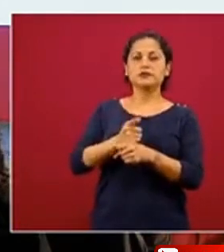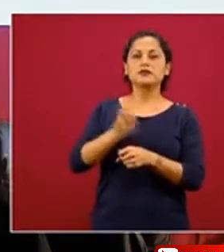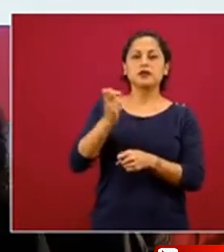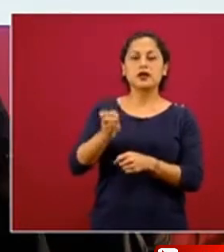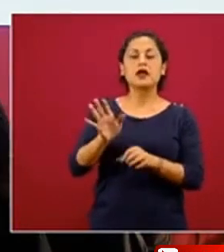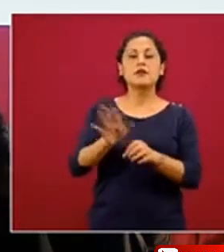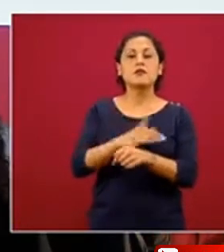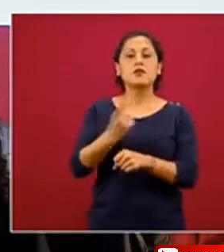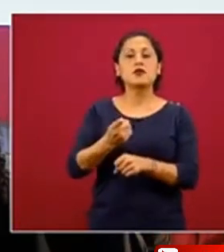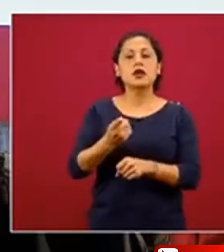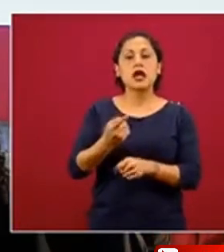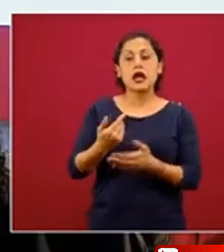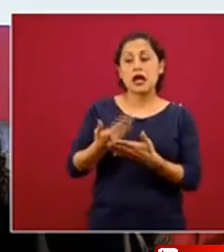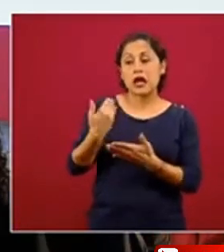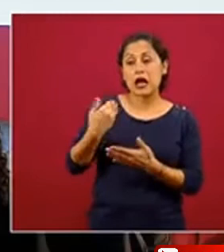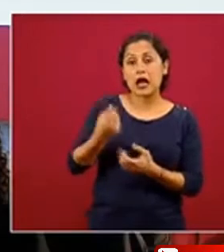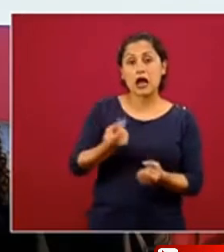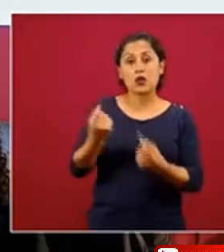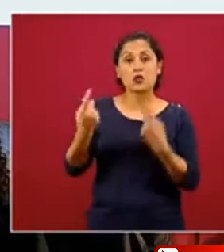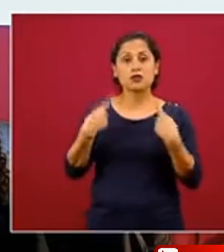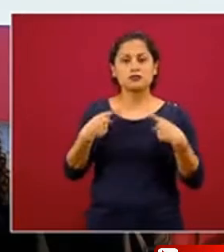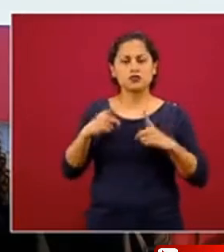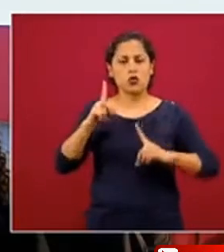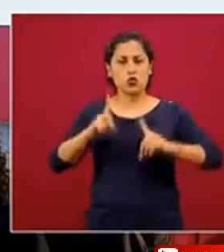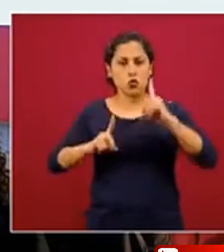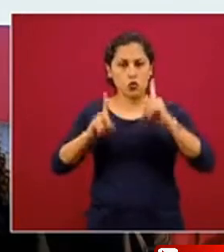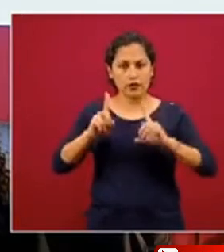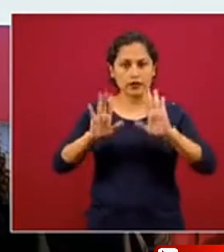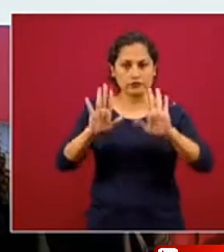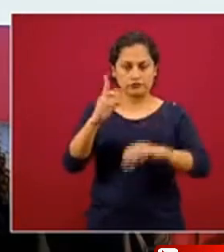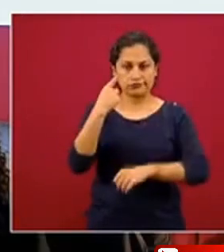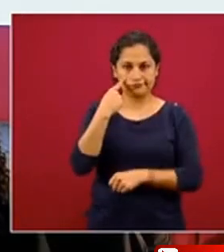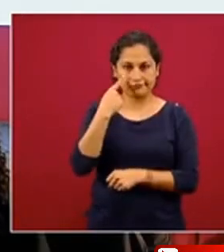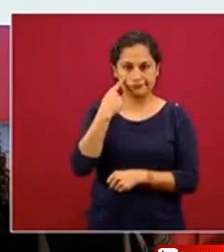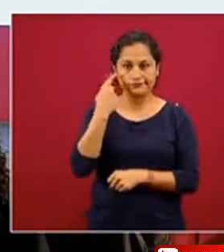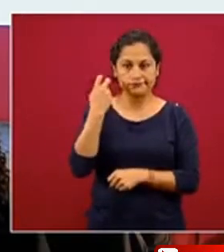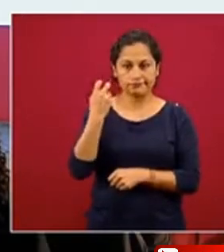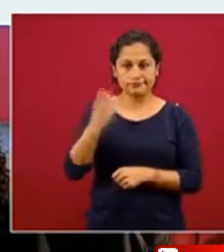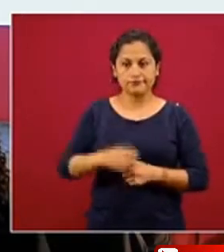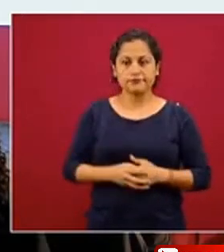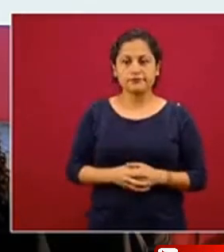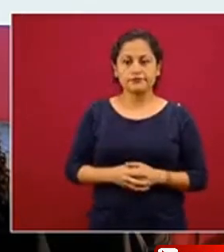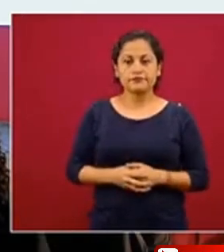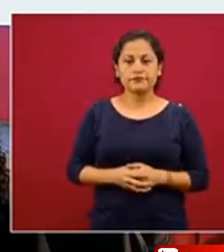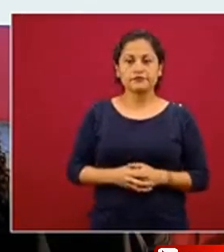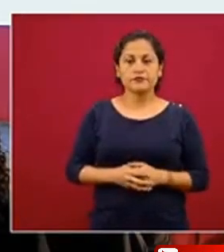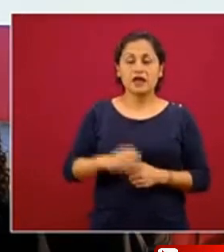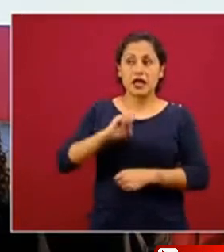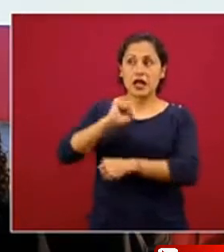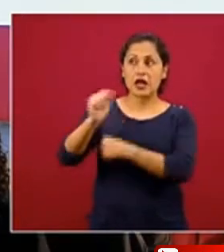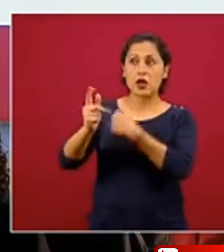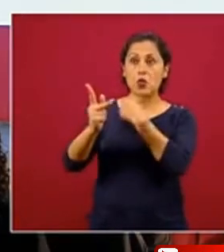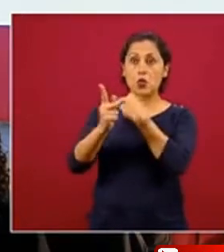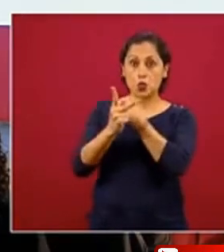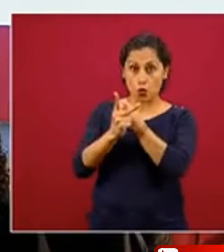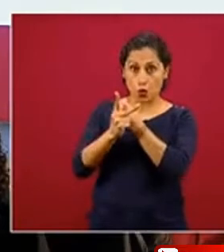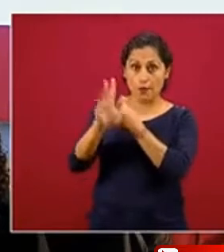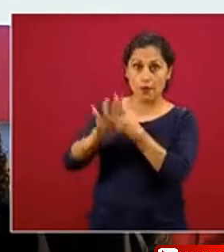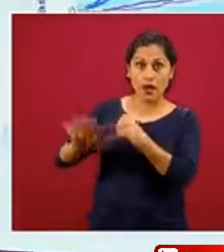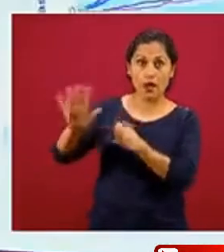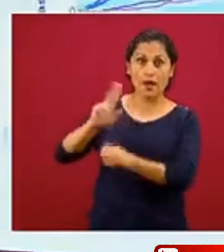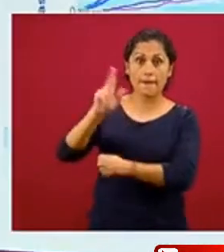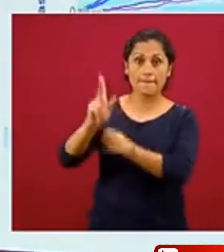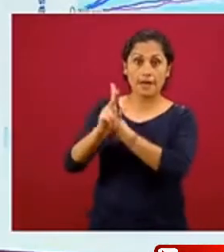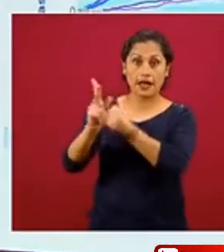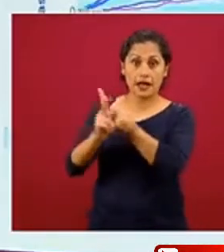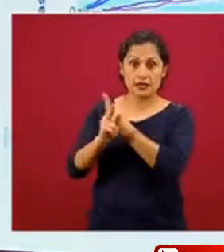inquietud social en los últimos pocos días, es específicamente con algunos países europeos donde se presentó